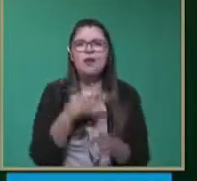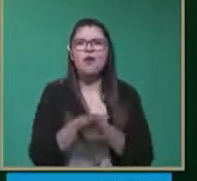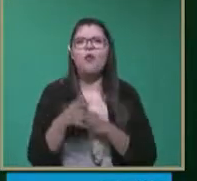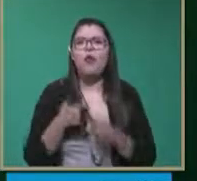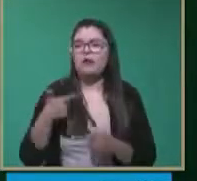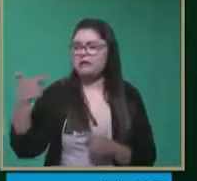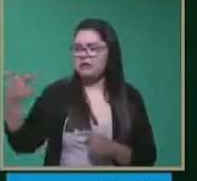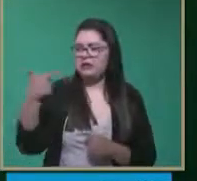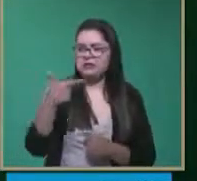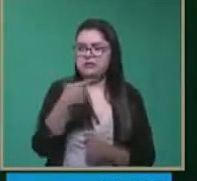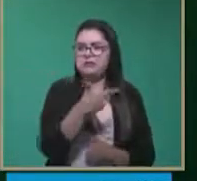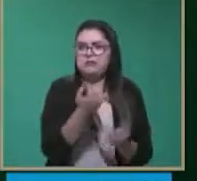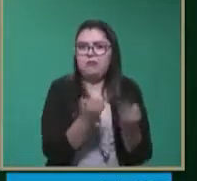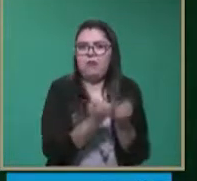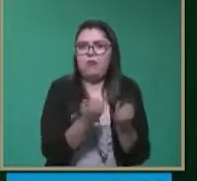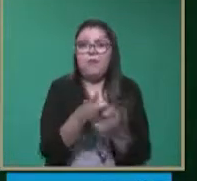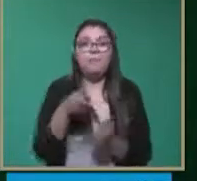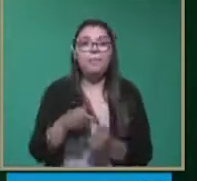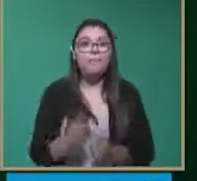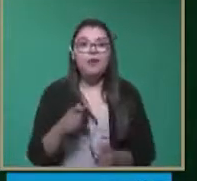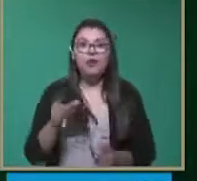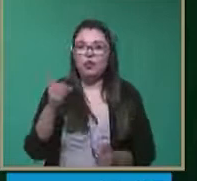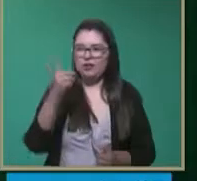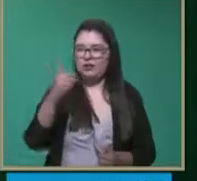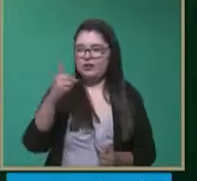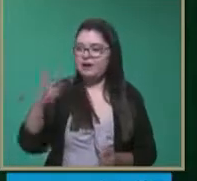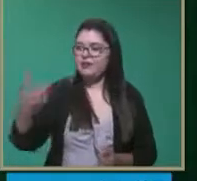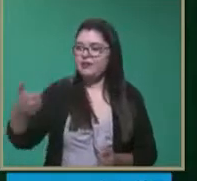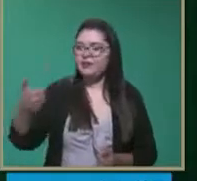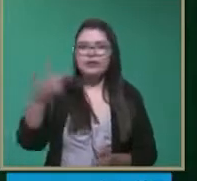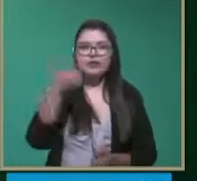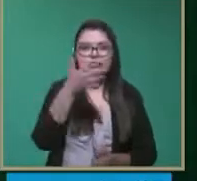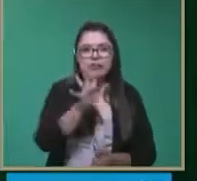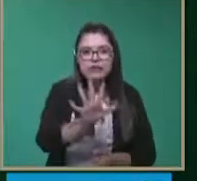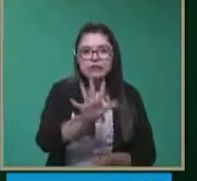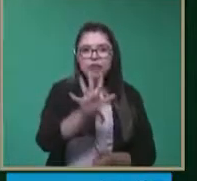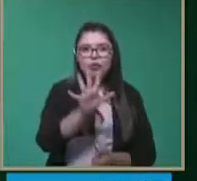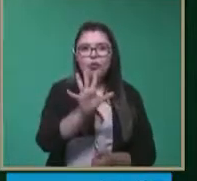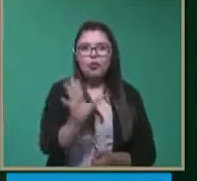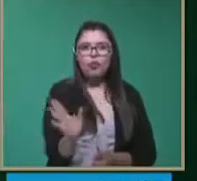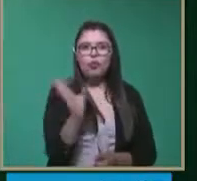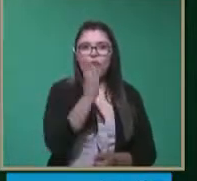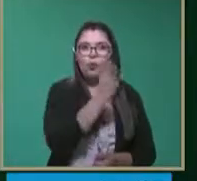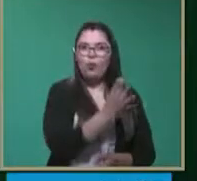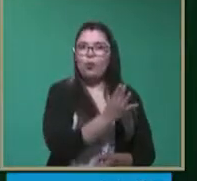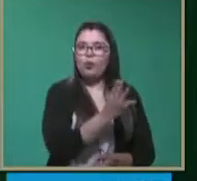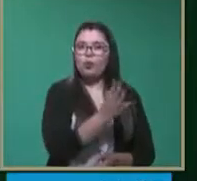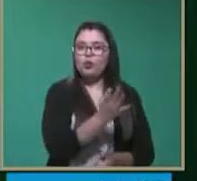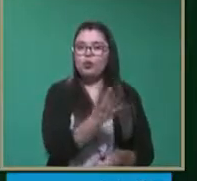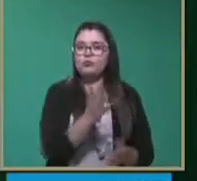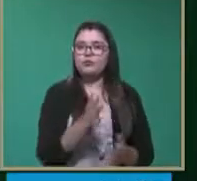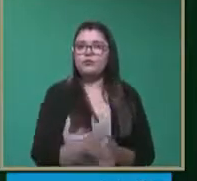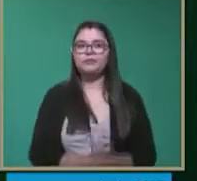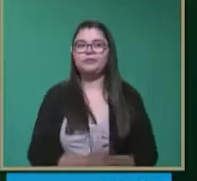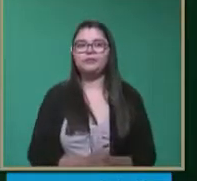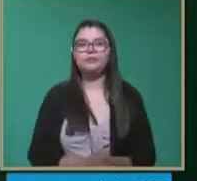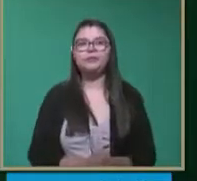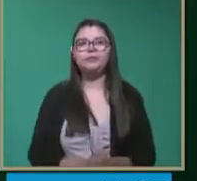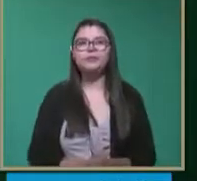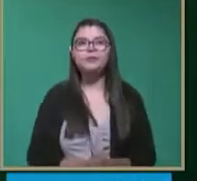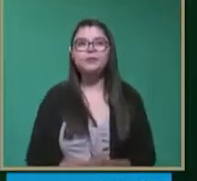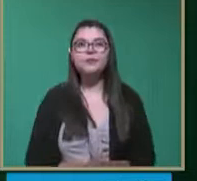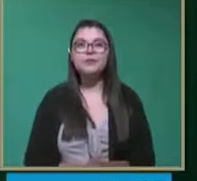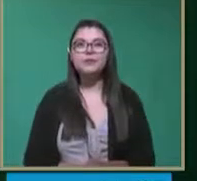Pues porque estamos retrocediendo en decenas. Entonces, ahí ya llevamos dos restas. 67 menos